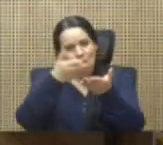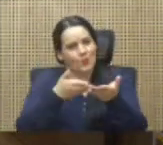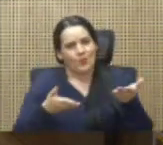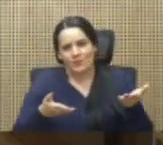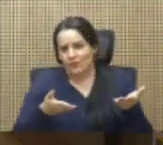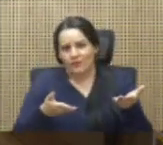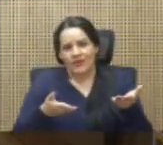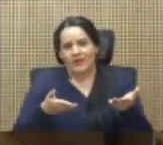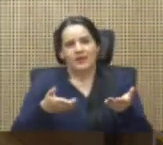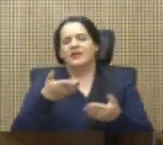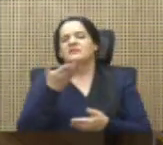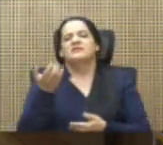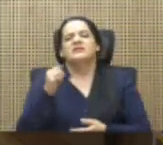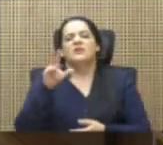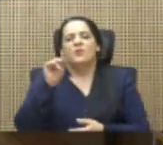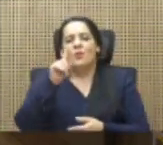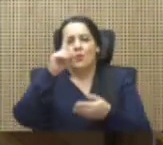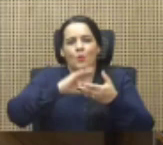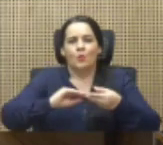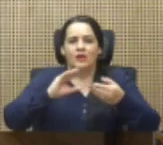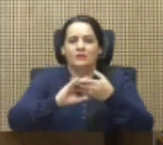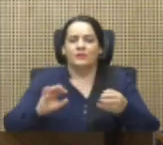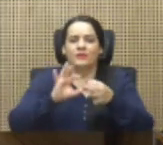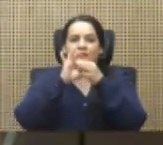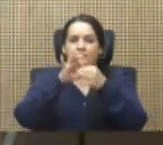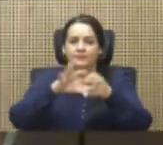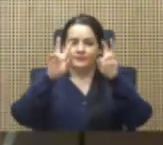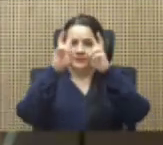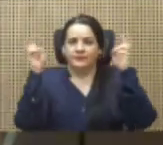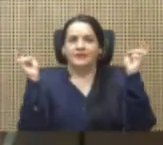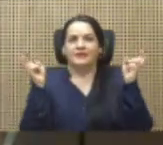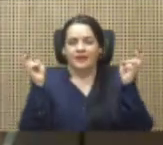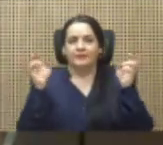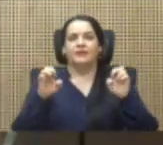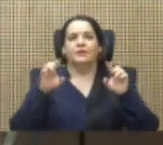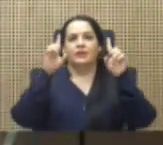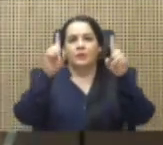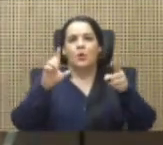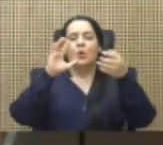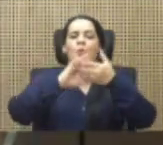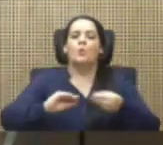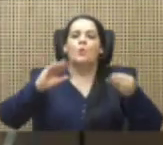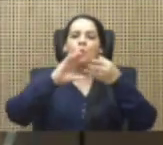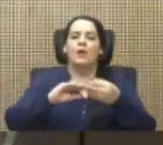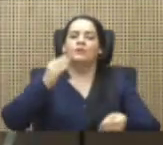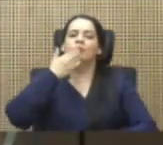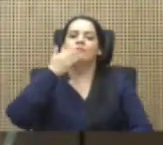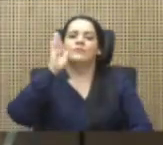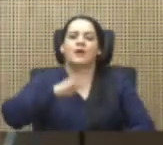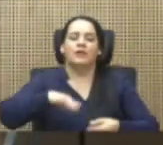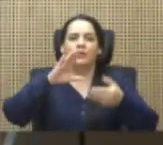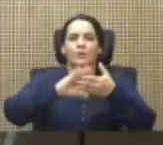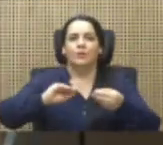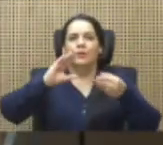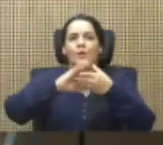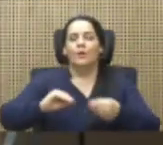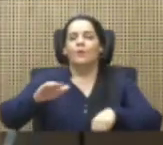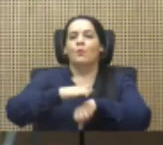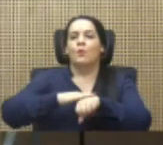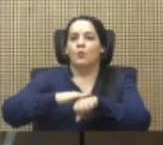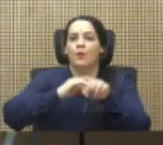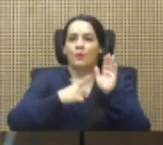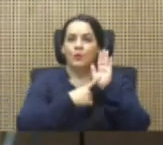en materia educativa, que es a lo que me voy a referir, un cuento muy mal contado. Por favor, correr